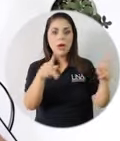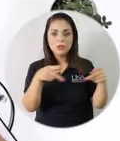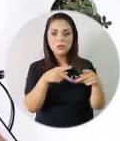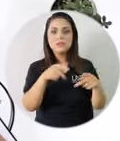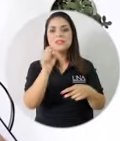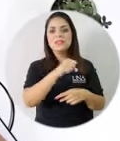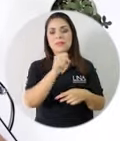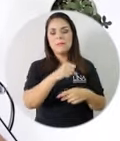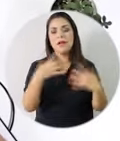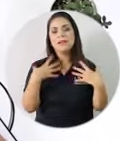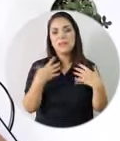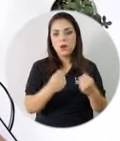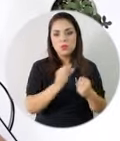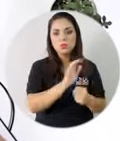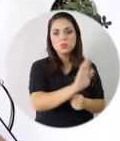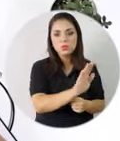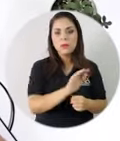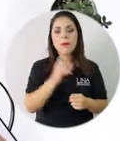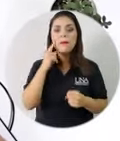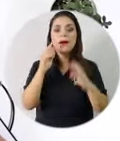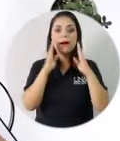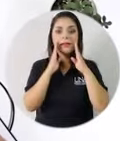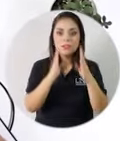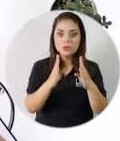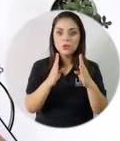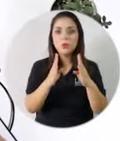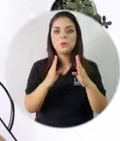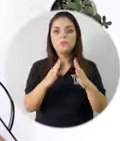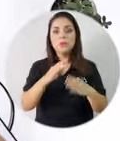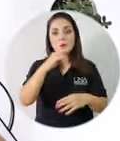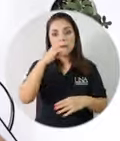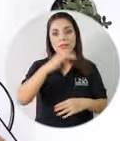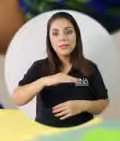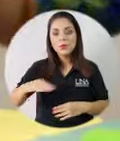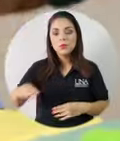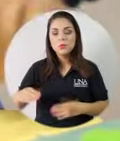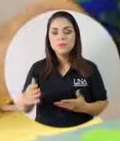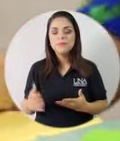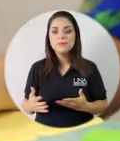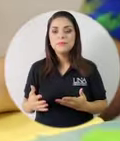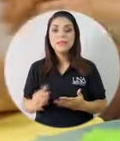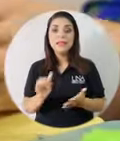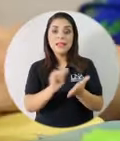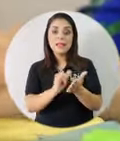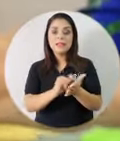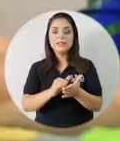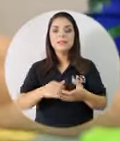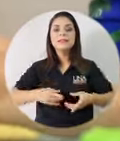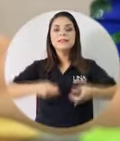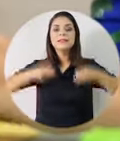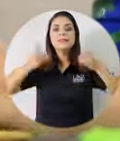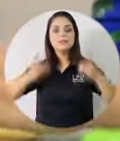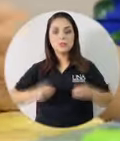Salud, particularmente en lo que tiene que ver con la atención de primera infancia, y estas son decisiones